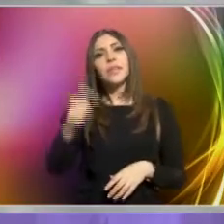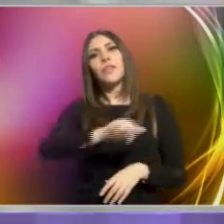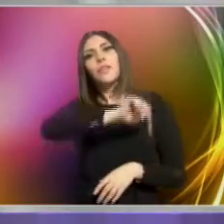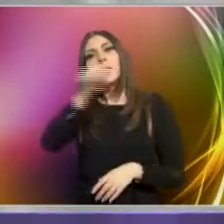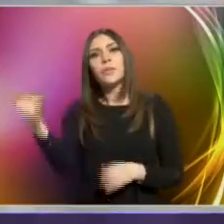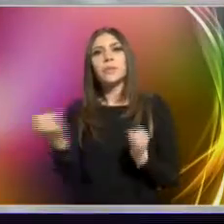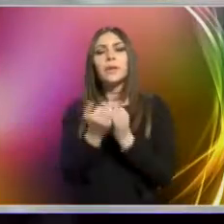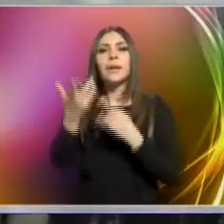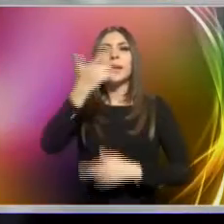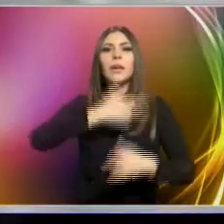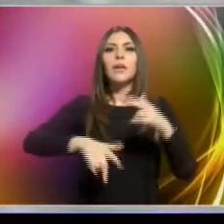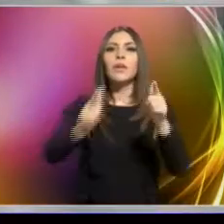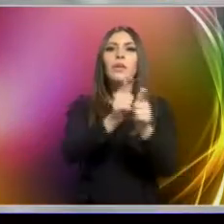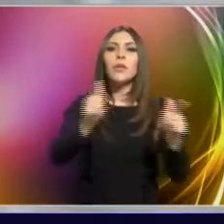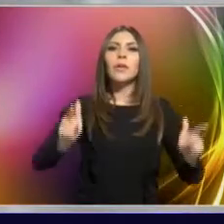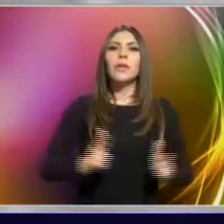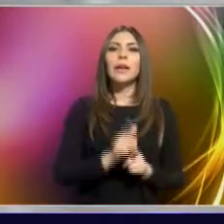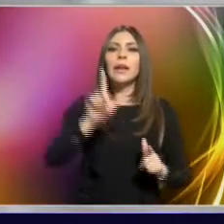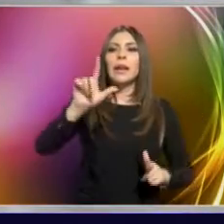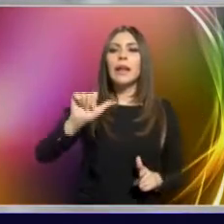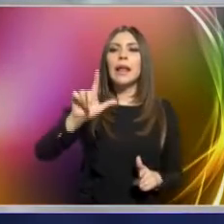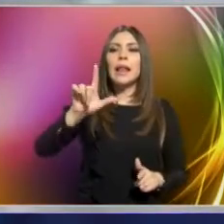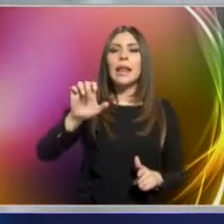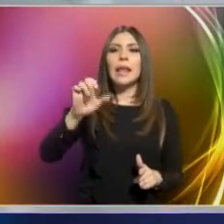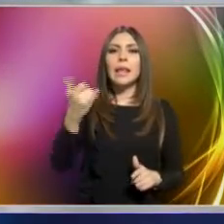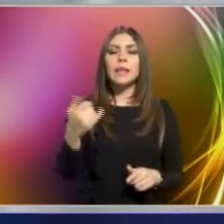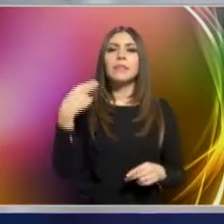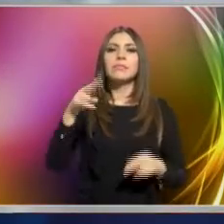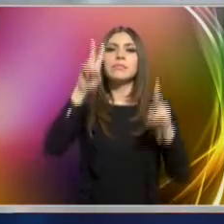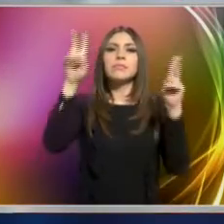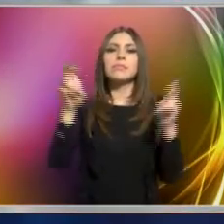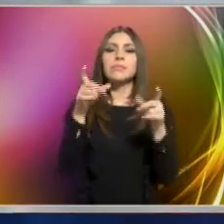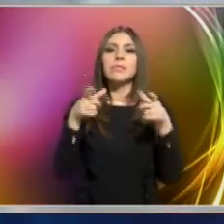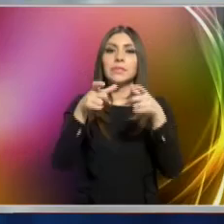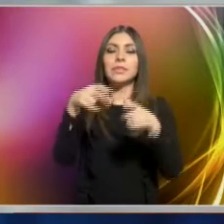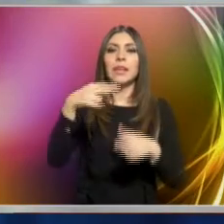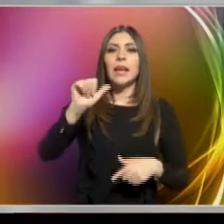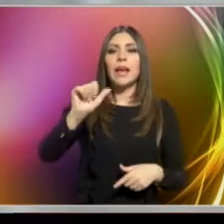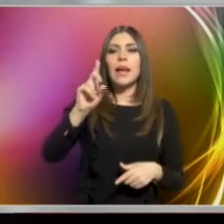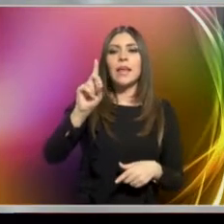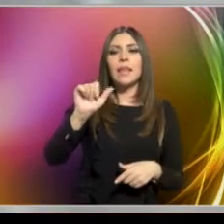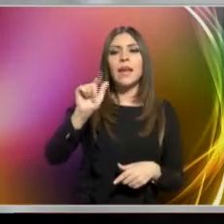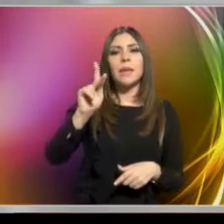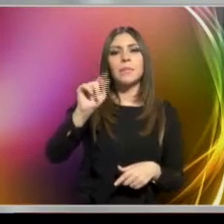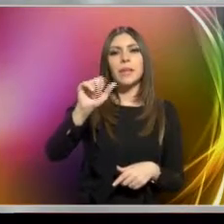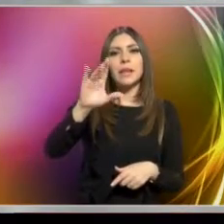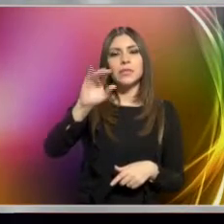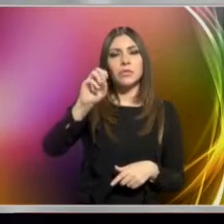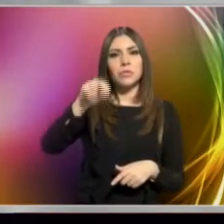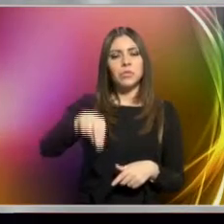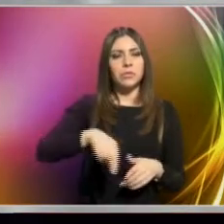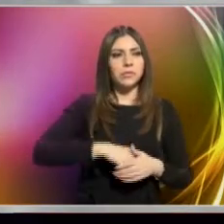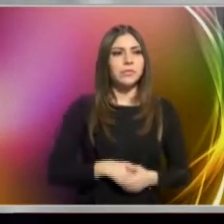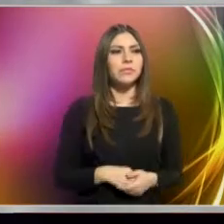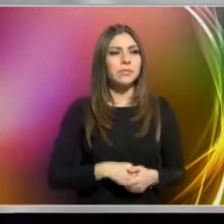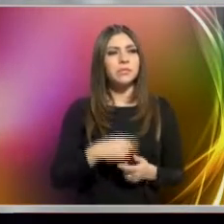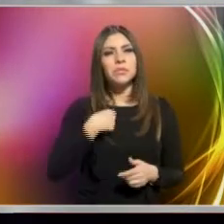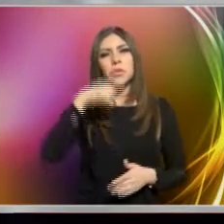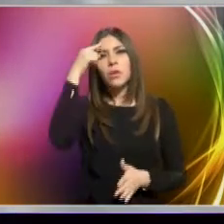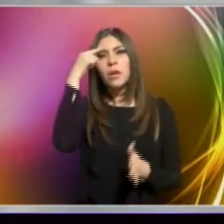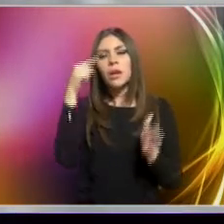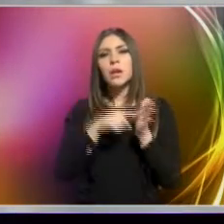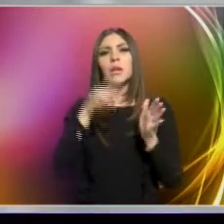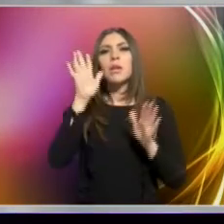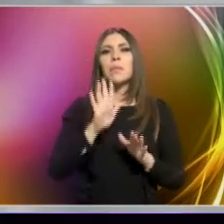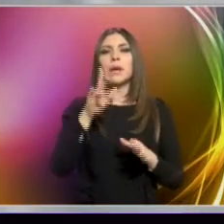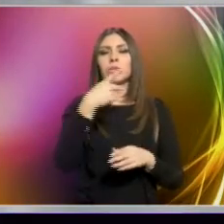y Adaptación se llama el disco. Ah, mira, qué bueno. Pero sí, sí, como el cometa Halley. Pasó. Mira, yo siento que lo hicieron un poco para despedirse de sus